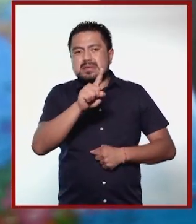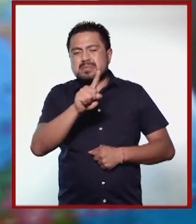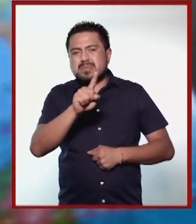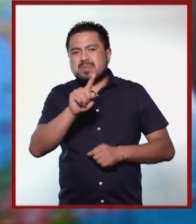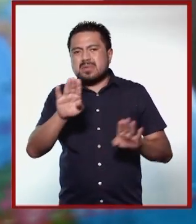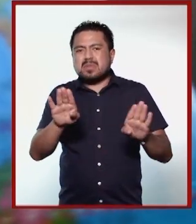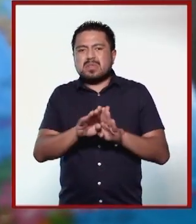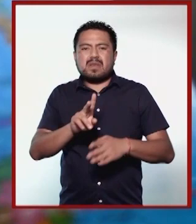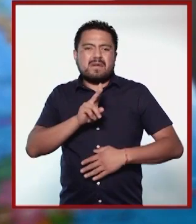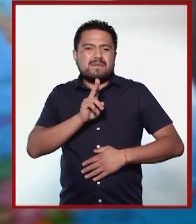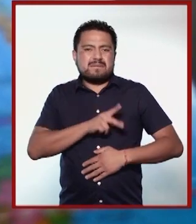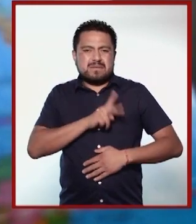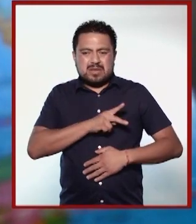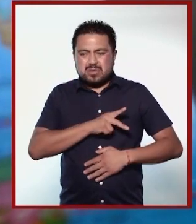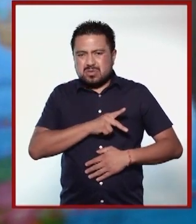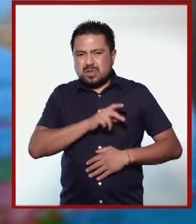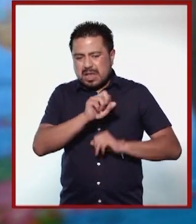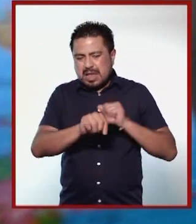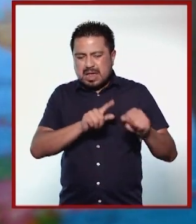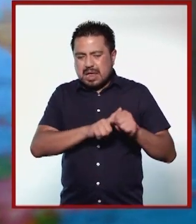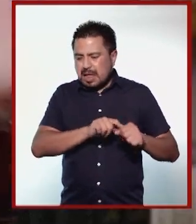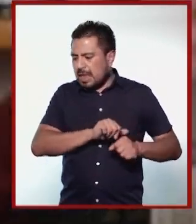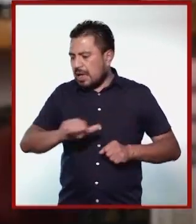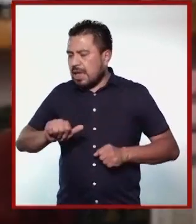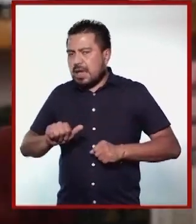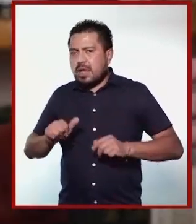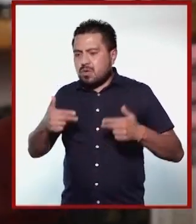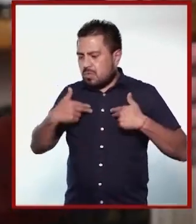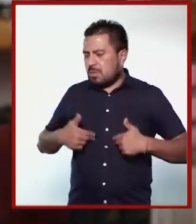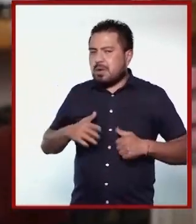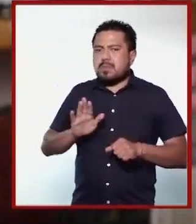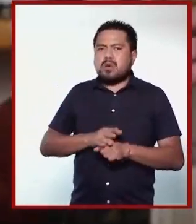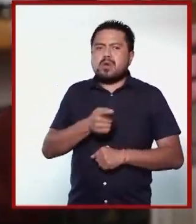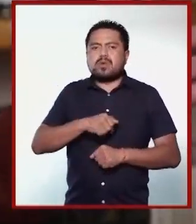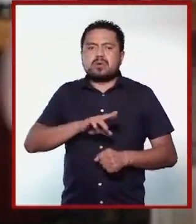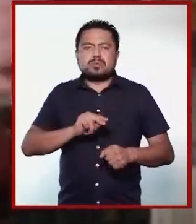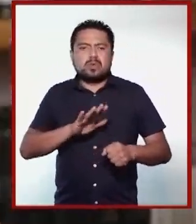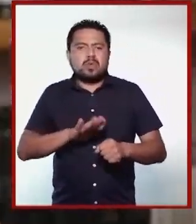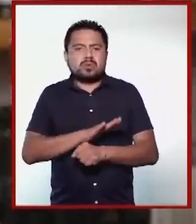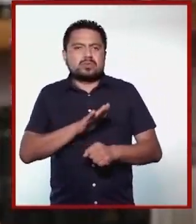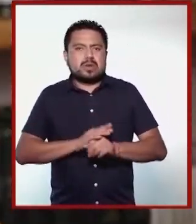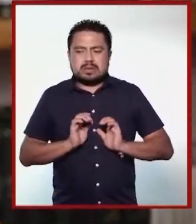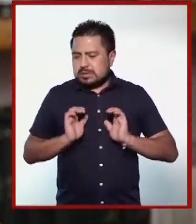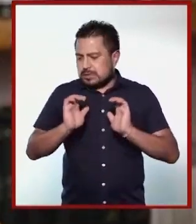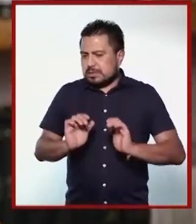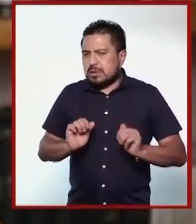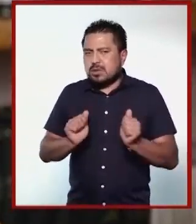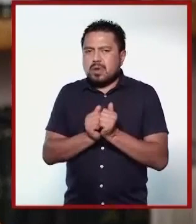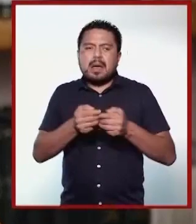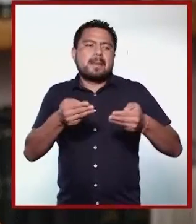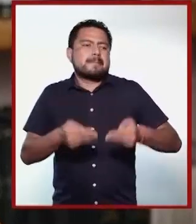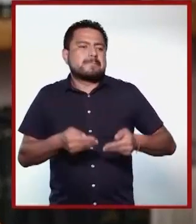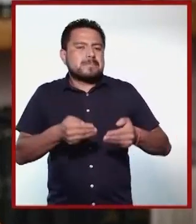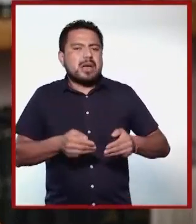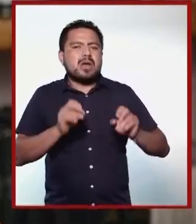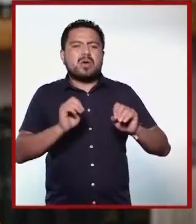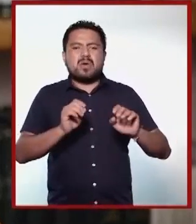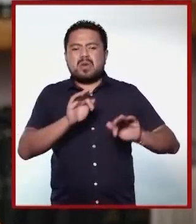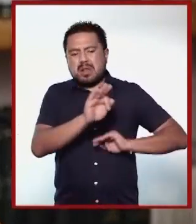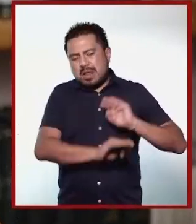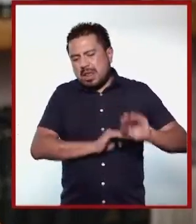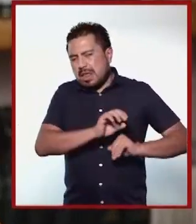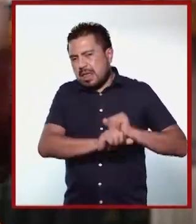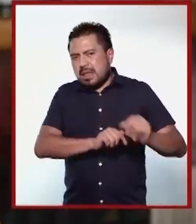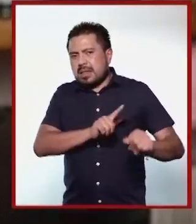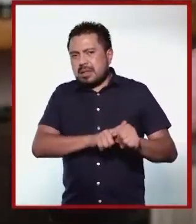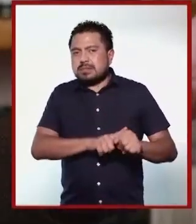los virus de especies animales al ser humano por no tener suficiente cuidado en los mercados o en la crianza de